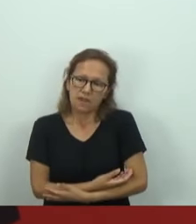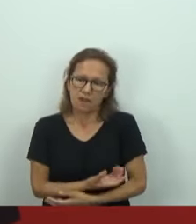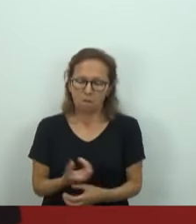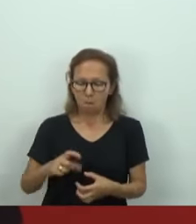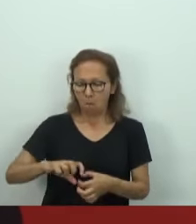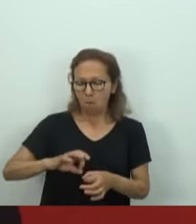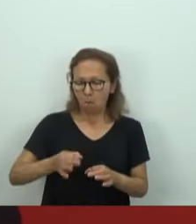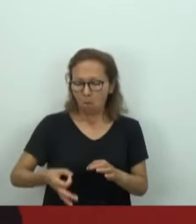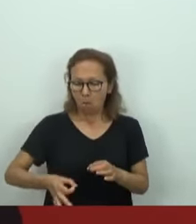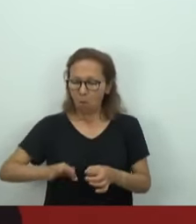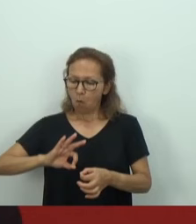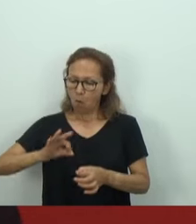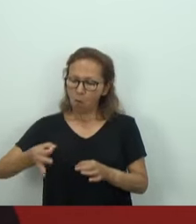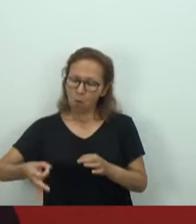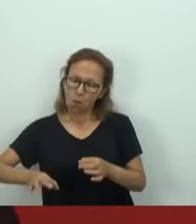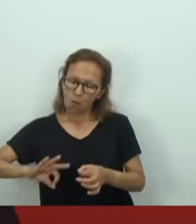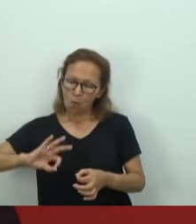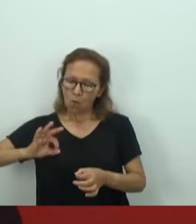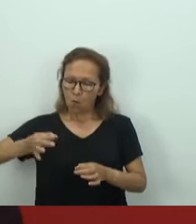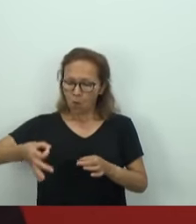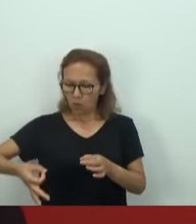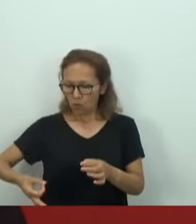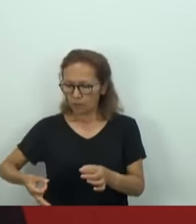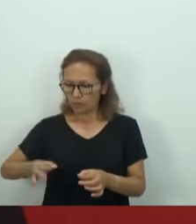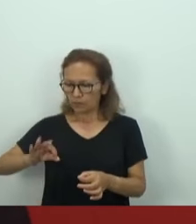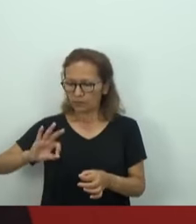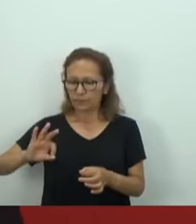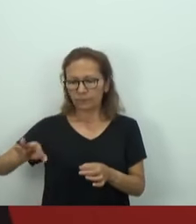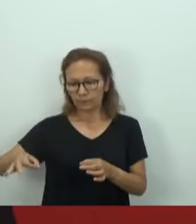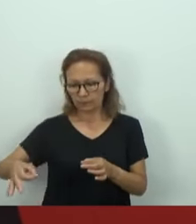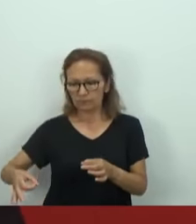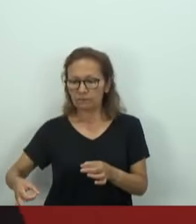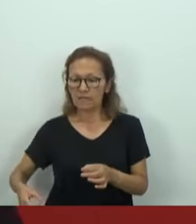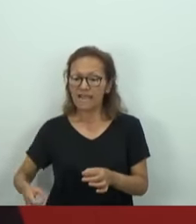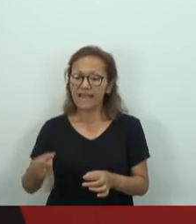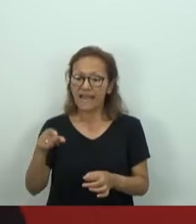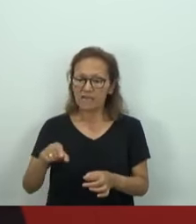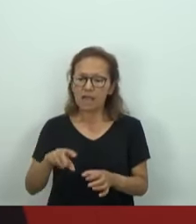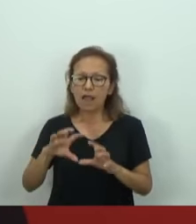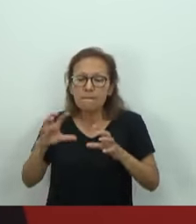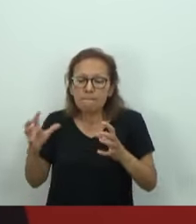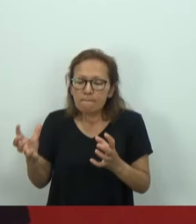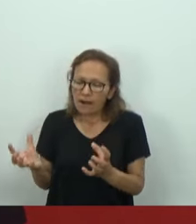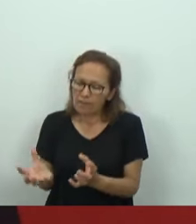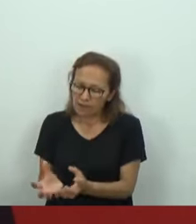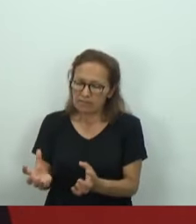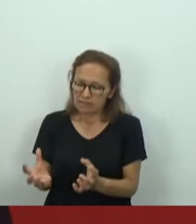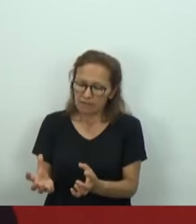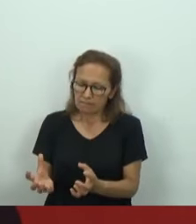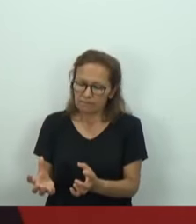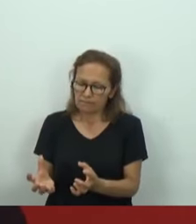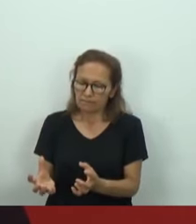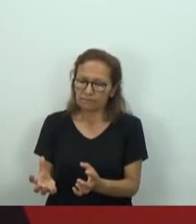Puede ser un USB-C o USB-3, porque transmite los datos más rápido. También puede ser